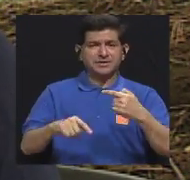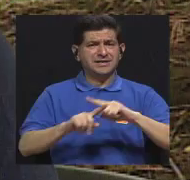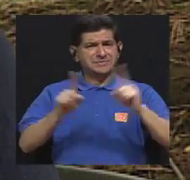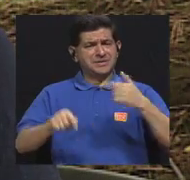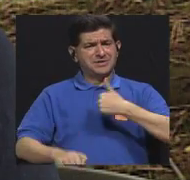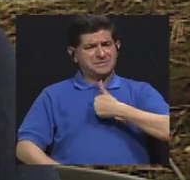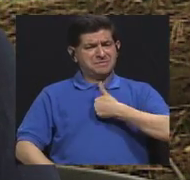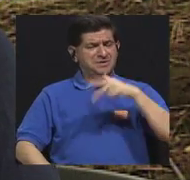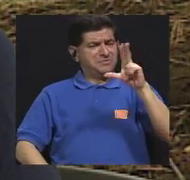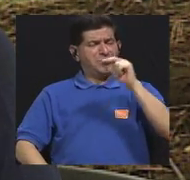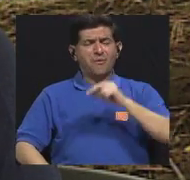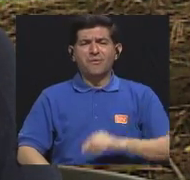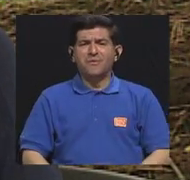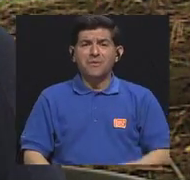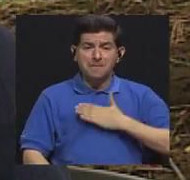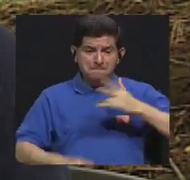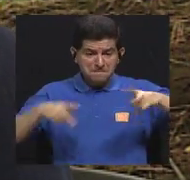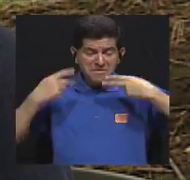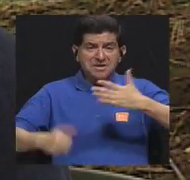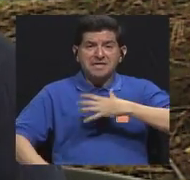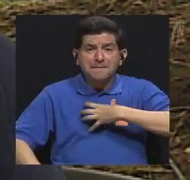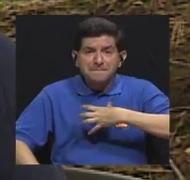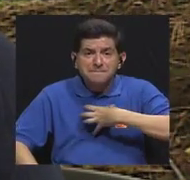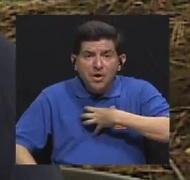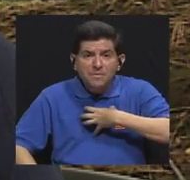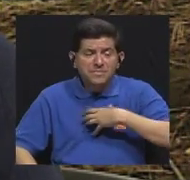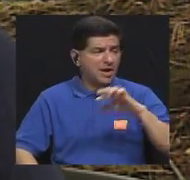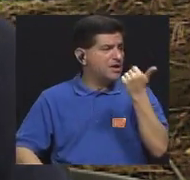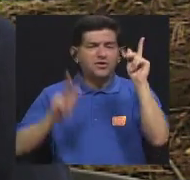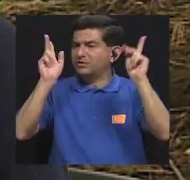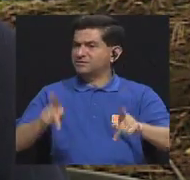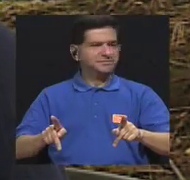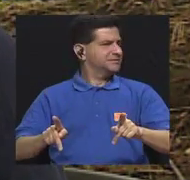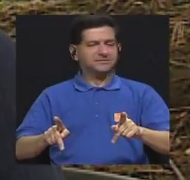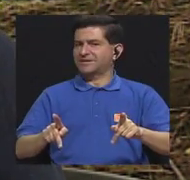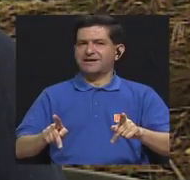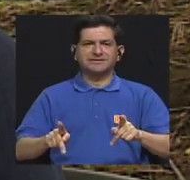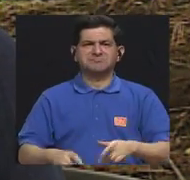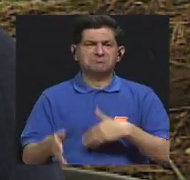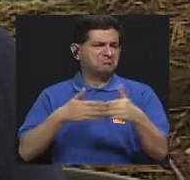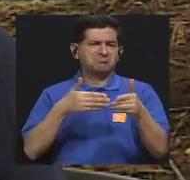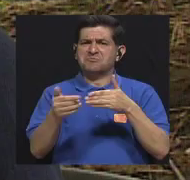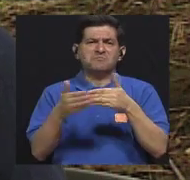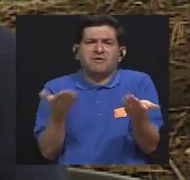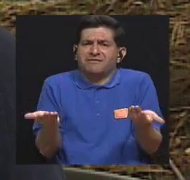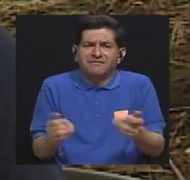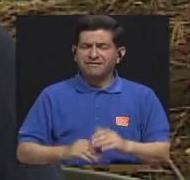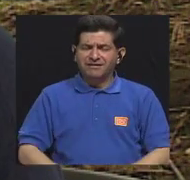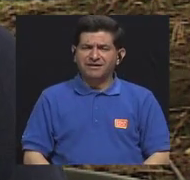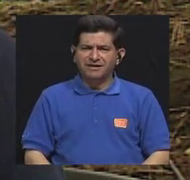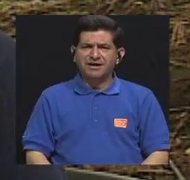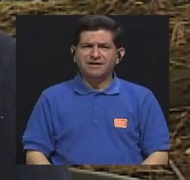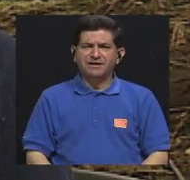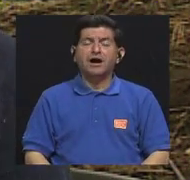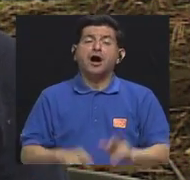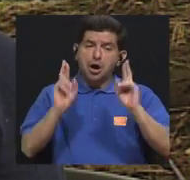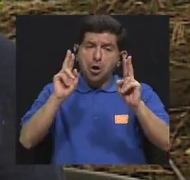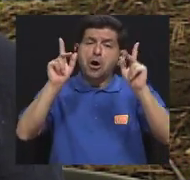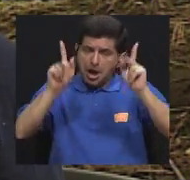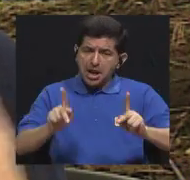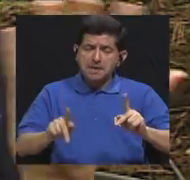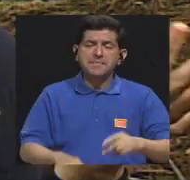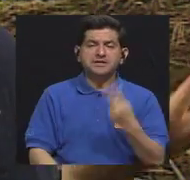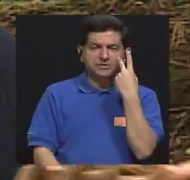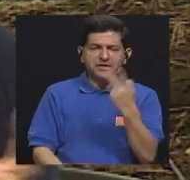no para quedarme bien a mí. Y mi vida es mía, no le pertenece a nadie más. Entonces, qué importante es que